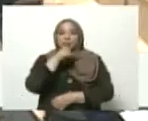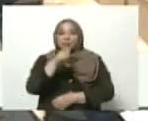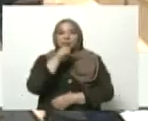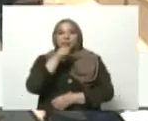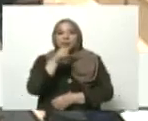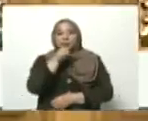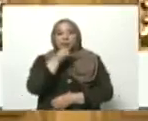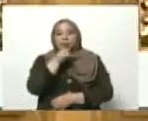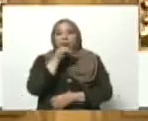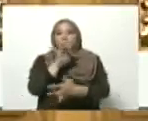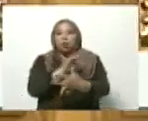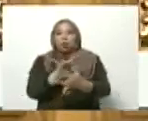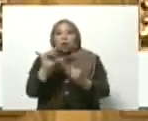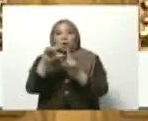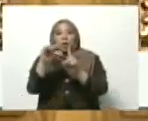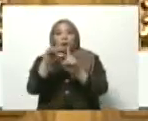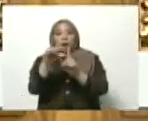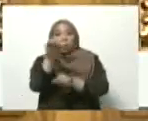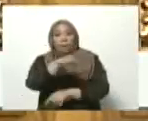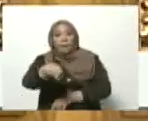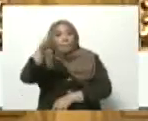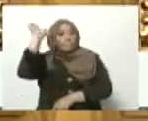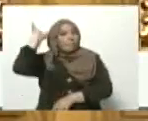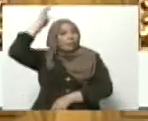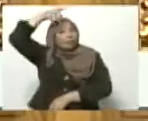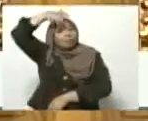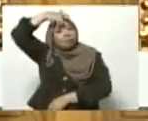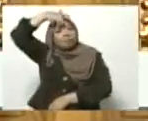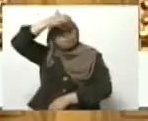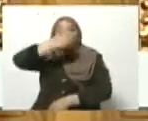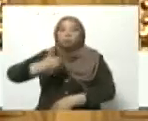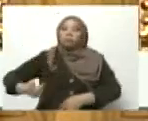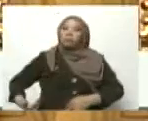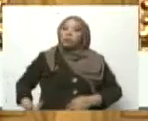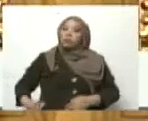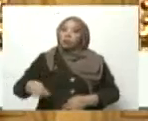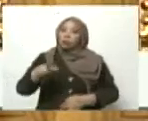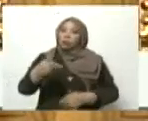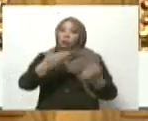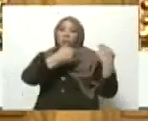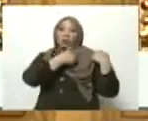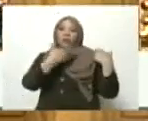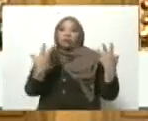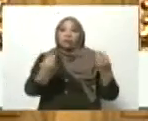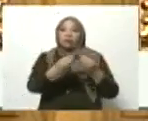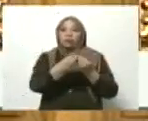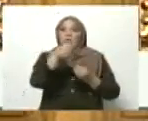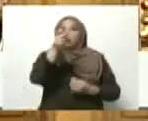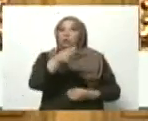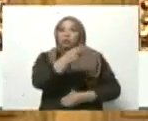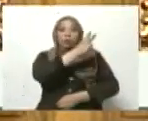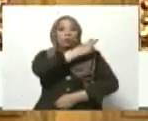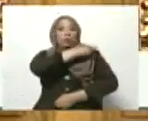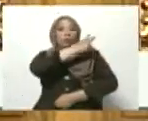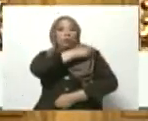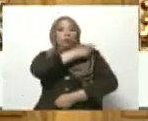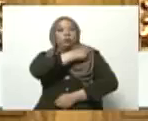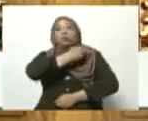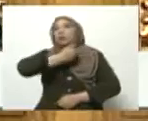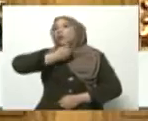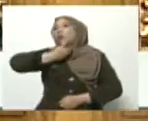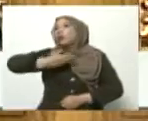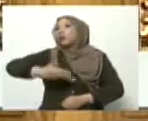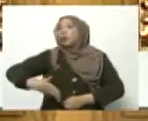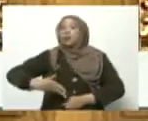palabras que no son mías, palabras del señor Trump. Esos generales que lucen bien ahí al lado de padrino, eso no da buena imagen, vamos perdiendo. O sea,